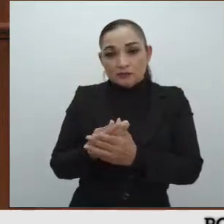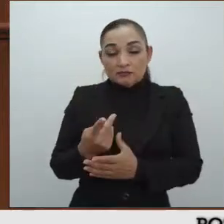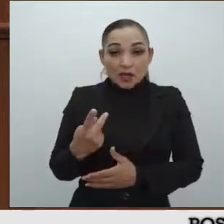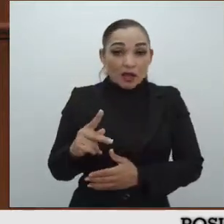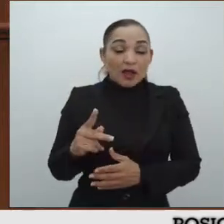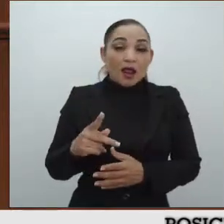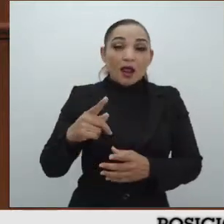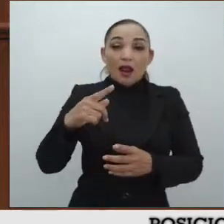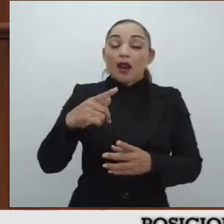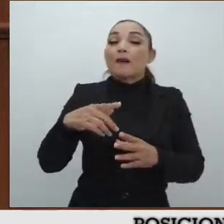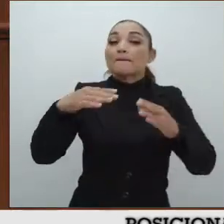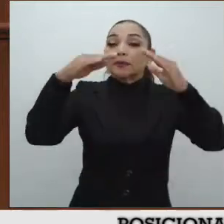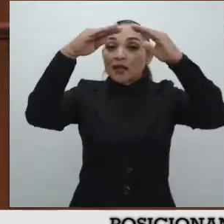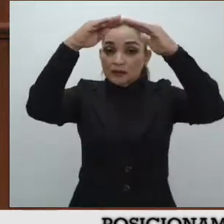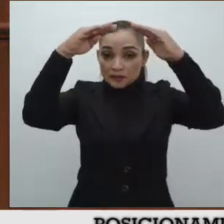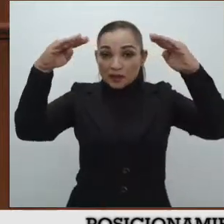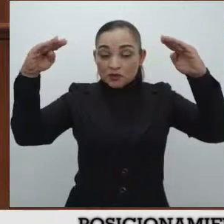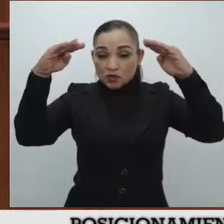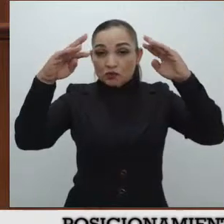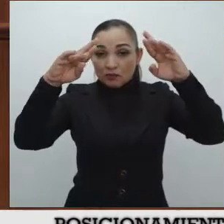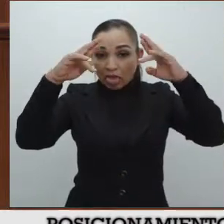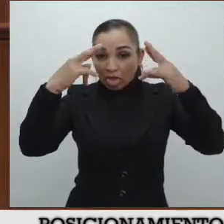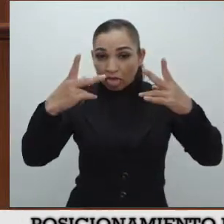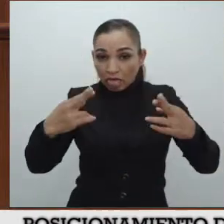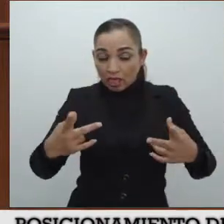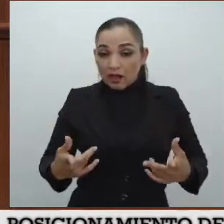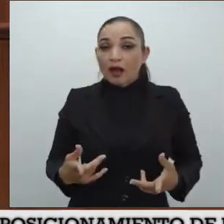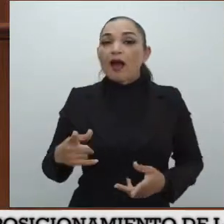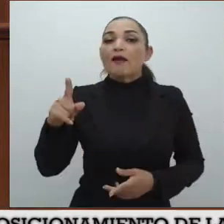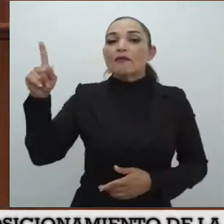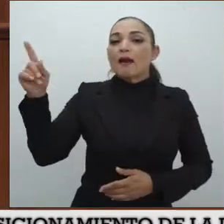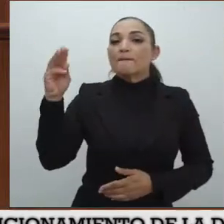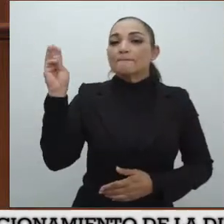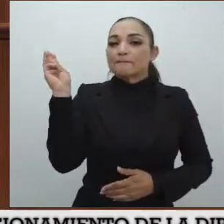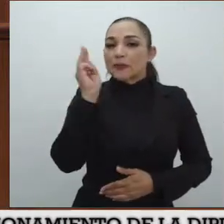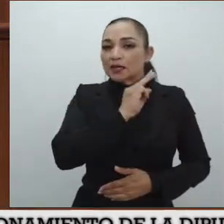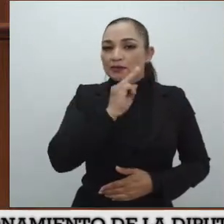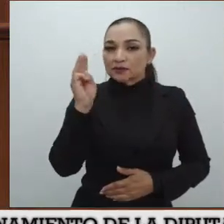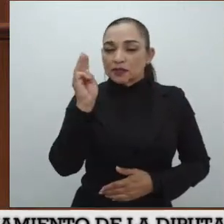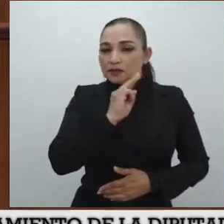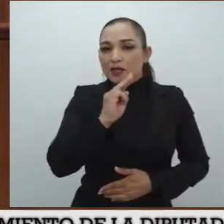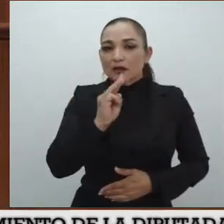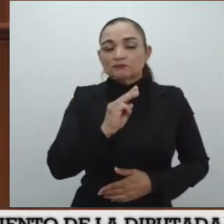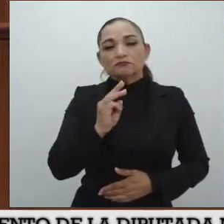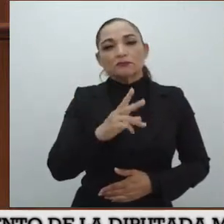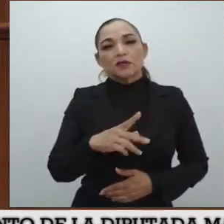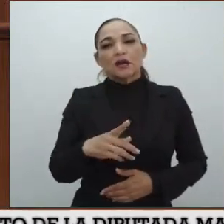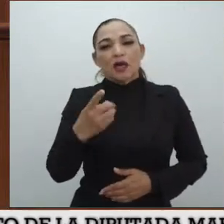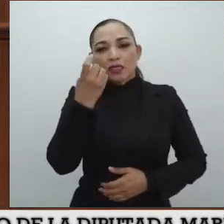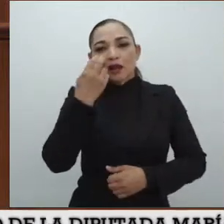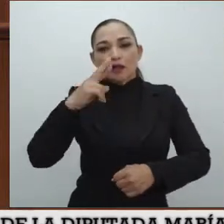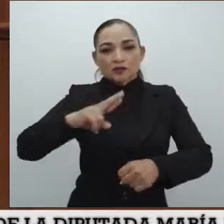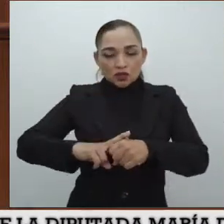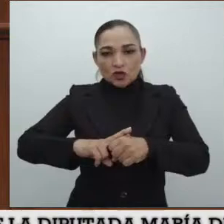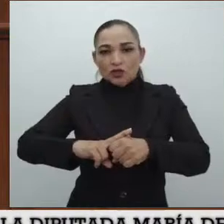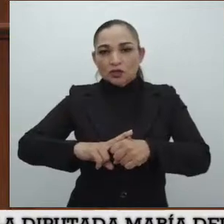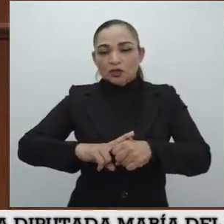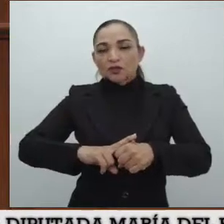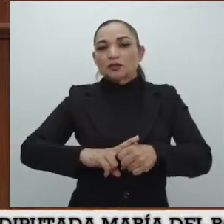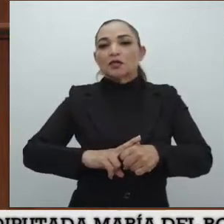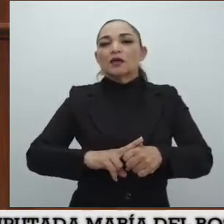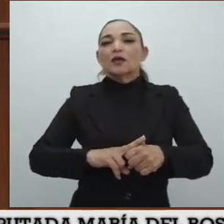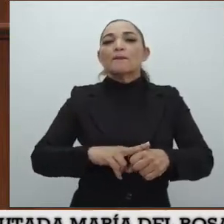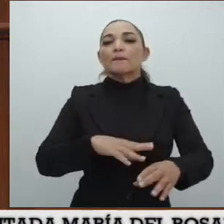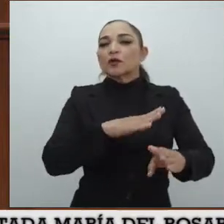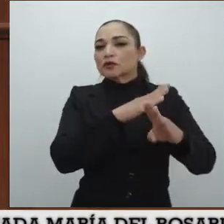En Mazatlán yo he estado buscando que la Dirección de Protección Civil Municipal haga dictámenes que permita que